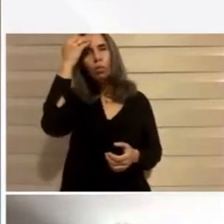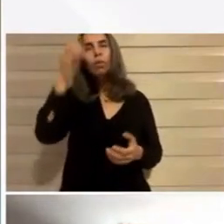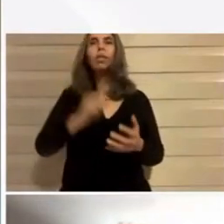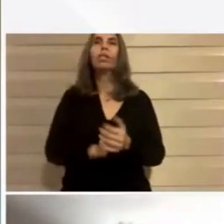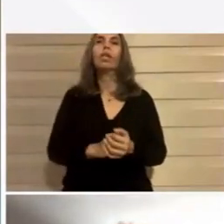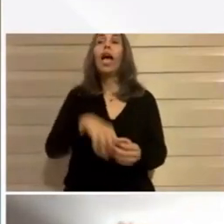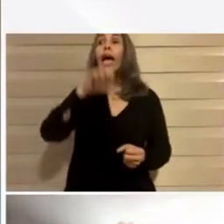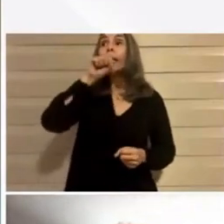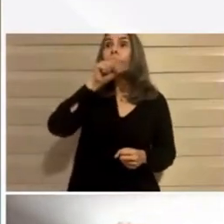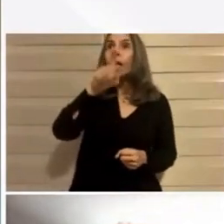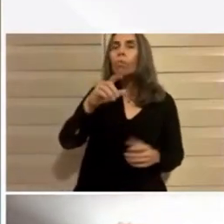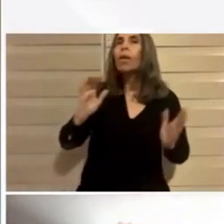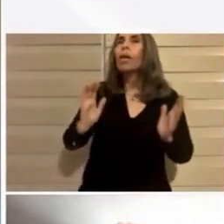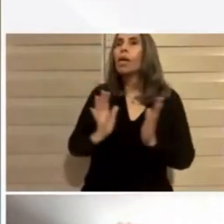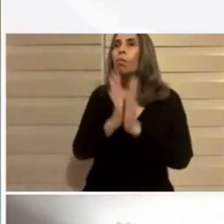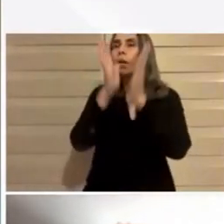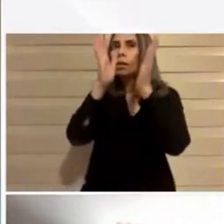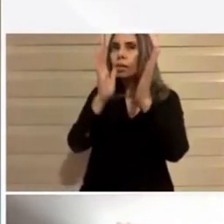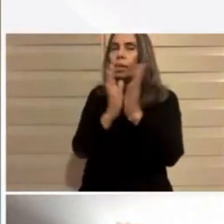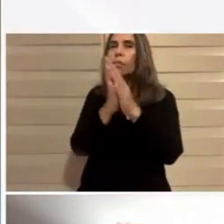Fair, un evento de robótica.